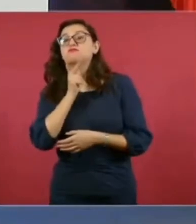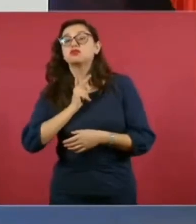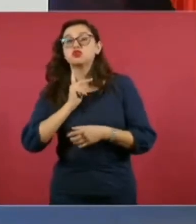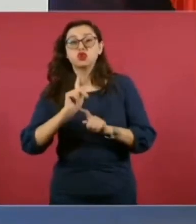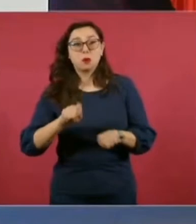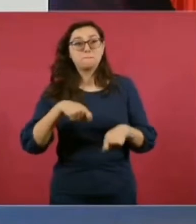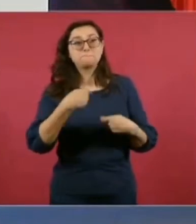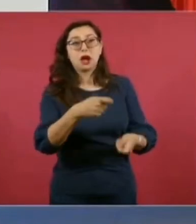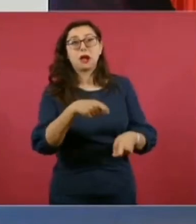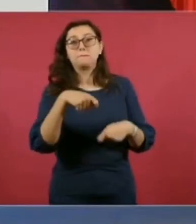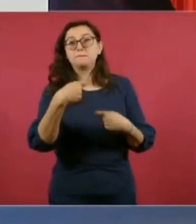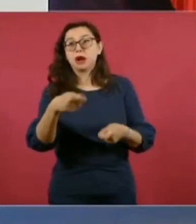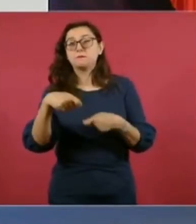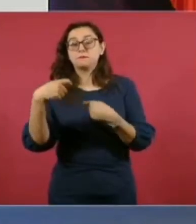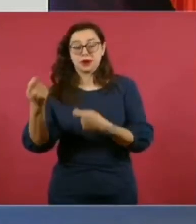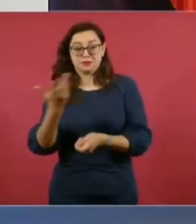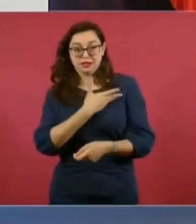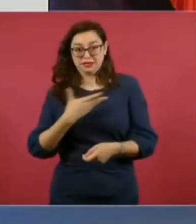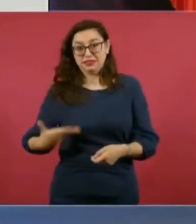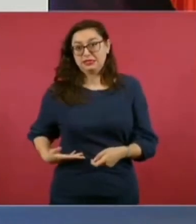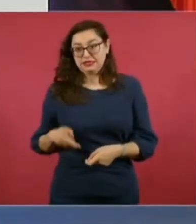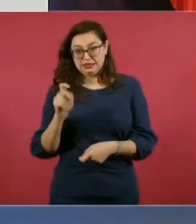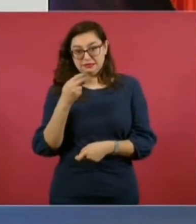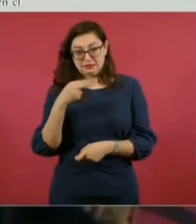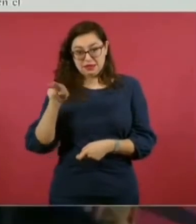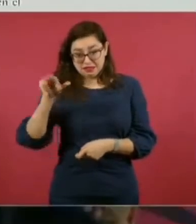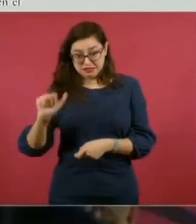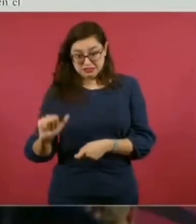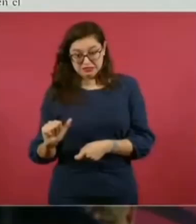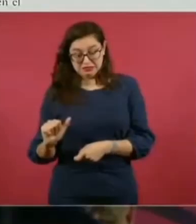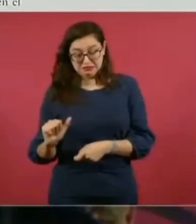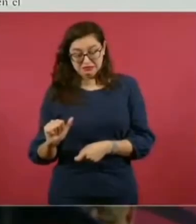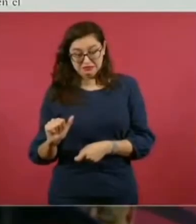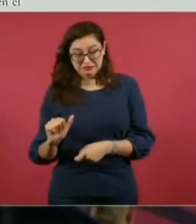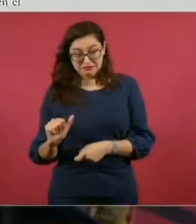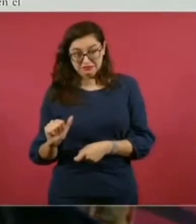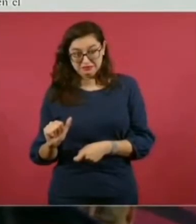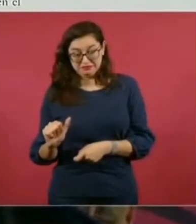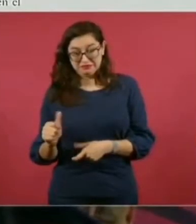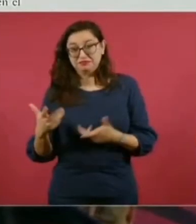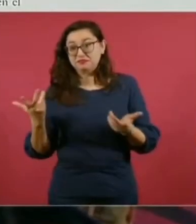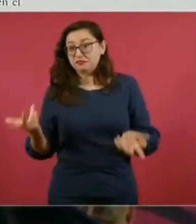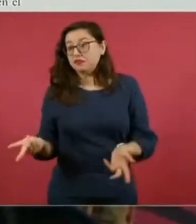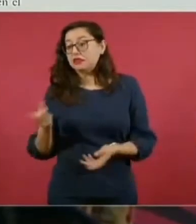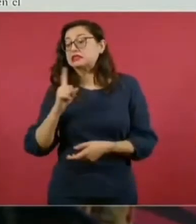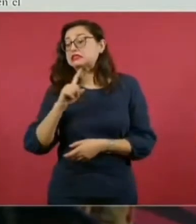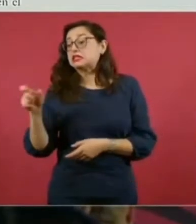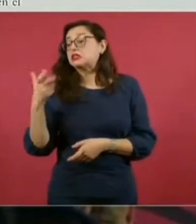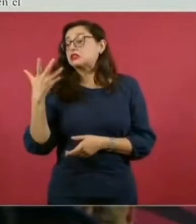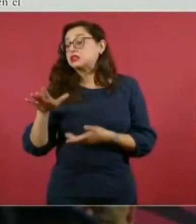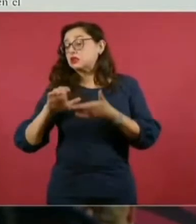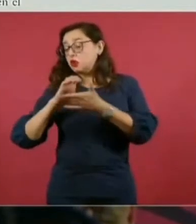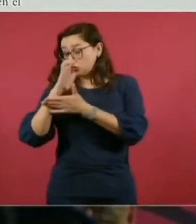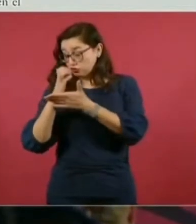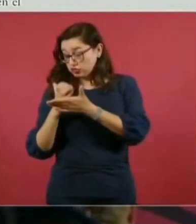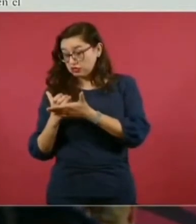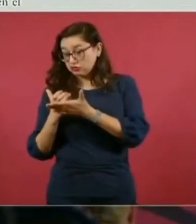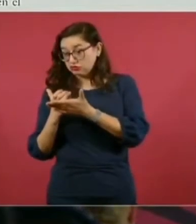entregaron con el licenciado Peña Nieto. ¿Saben cuántos de esos 110